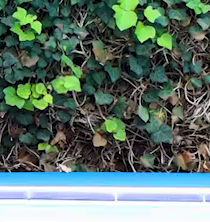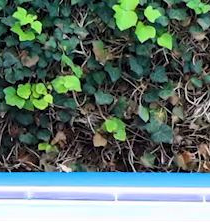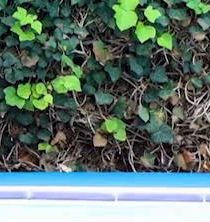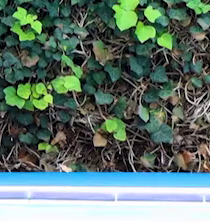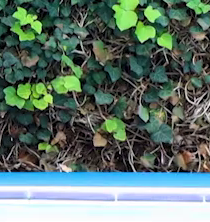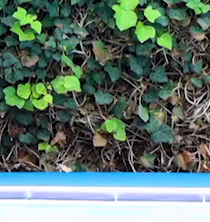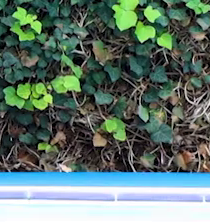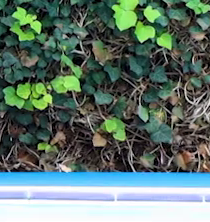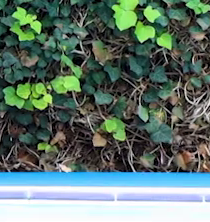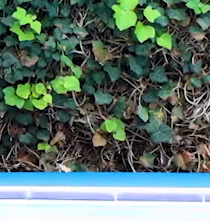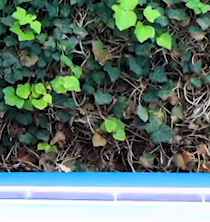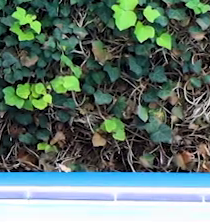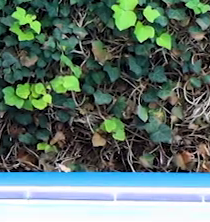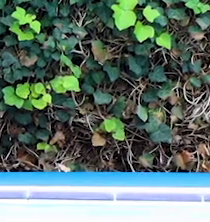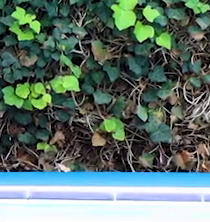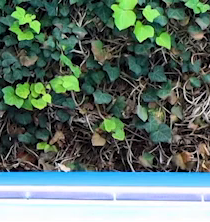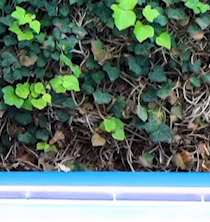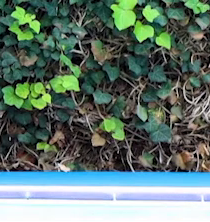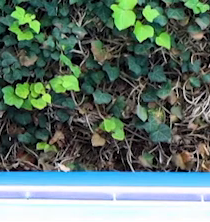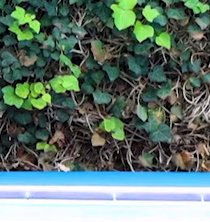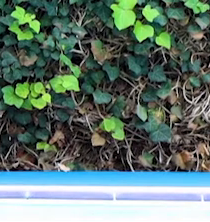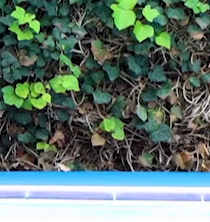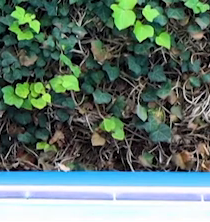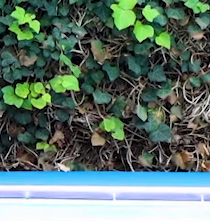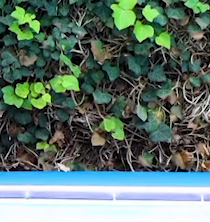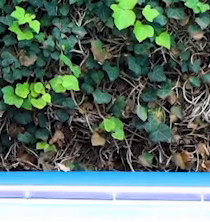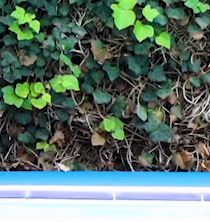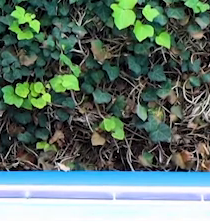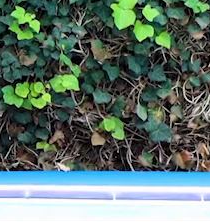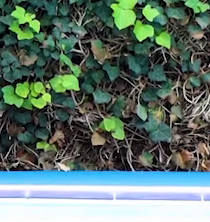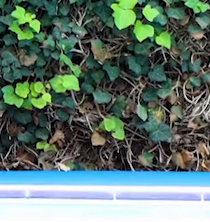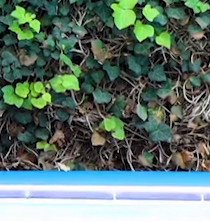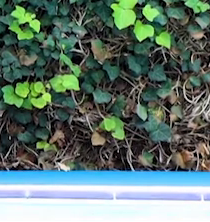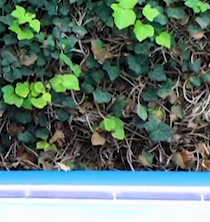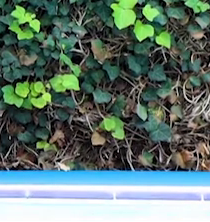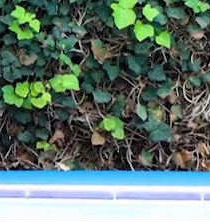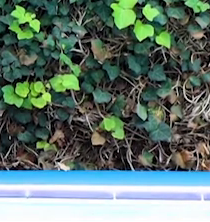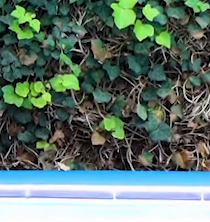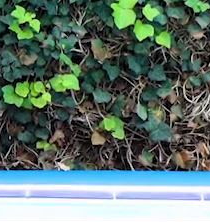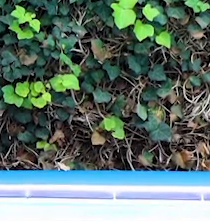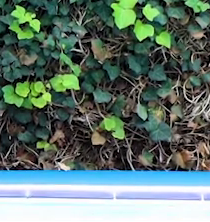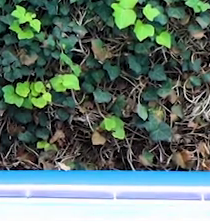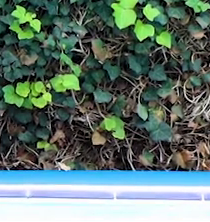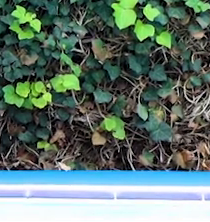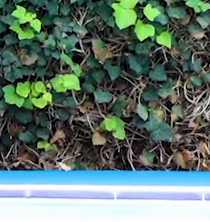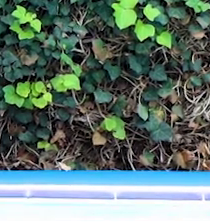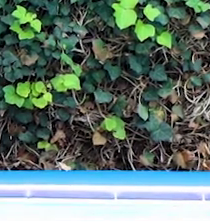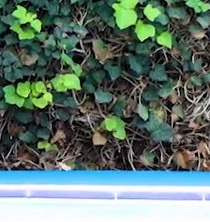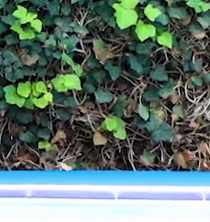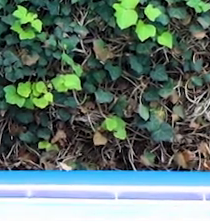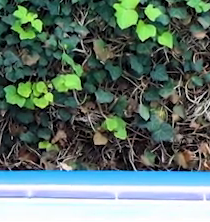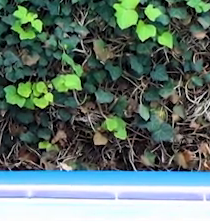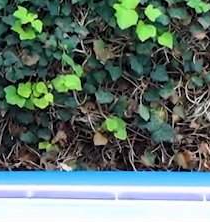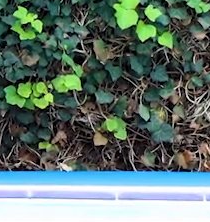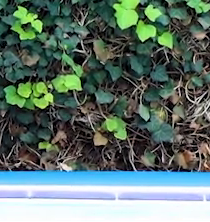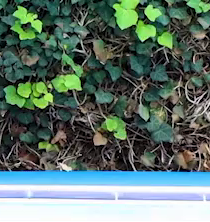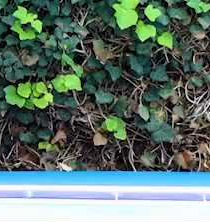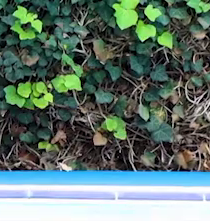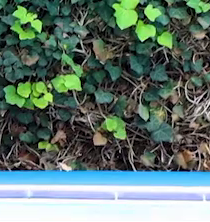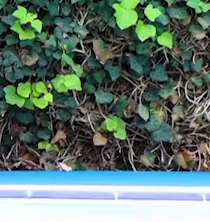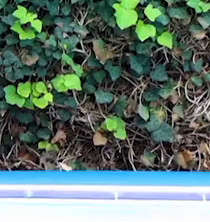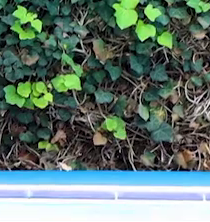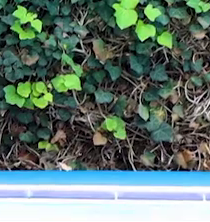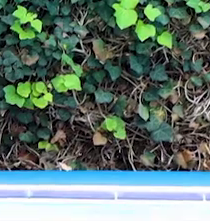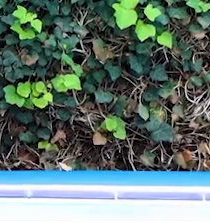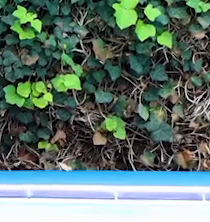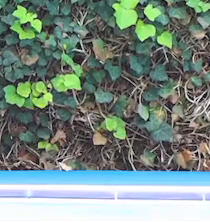brazos enfrente y derecha. Izquierda, acompañamos con la cabeza todo